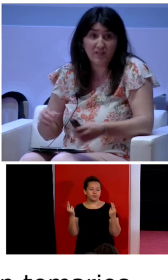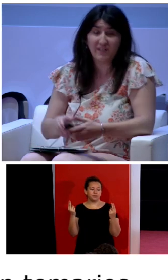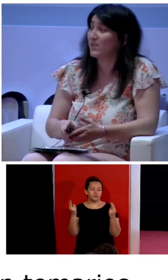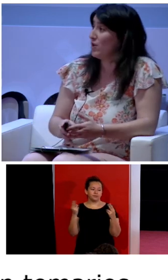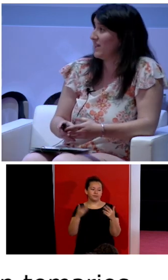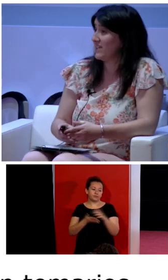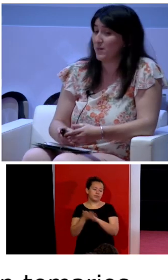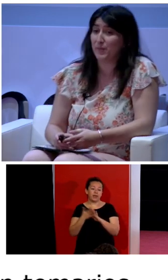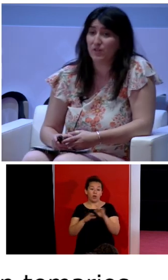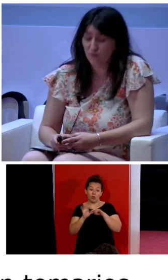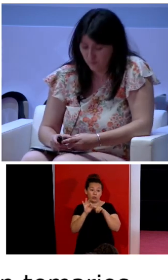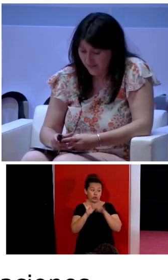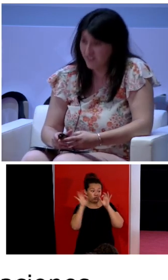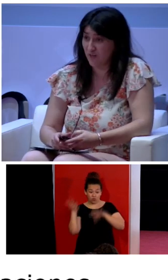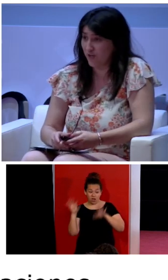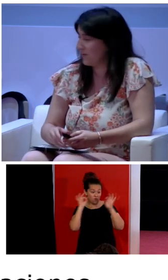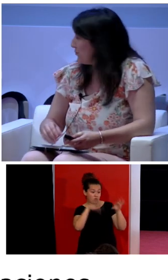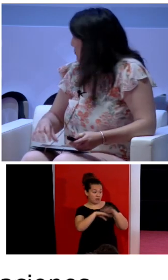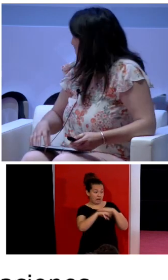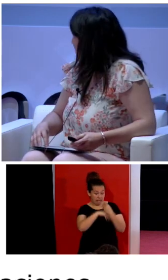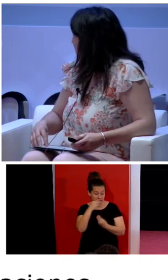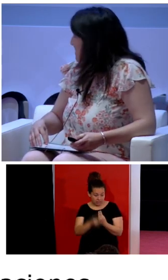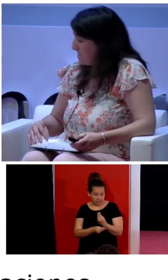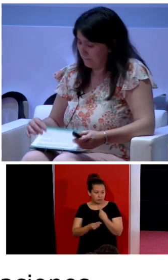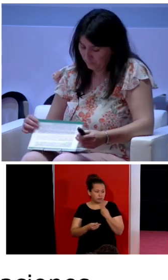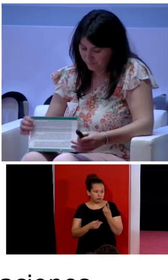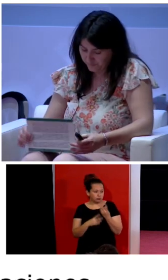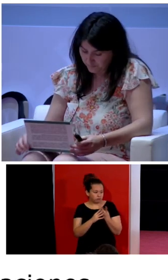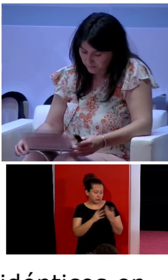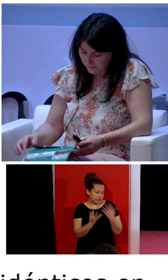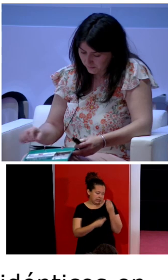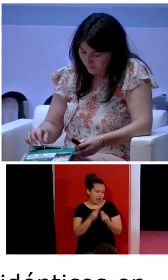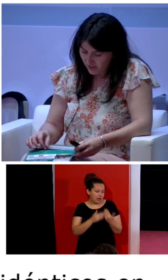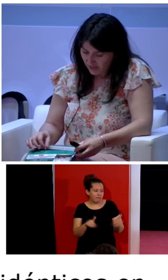puestos idénticos en el desempeño a desarrollar.